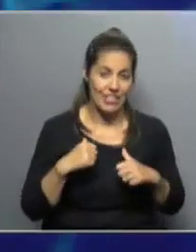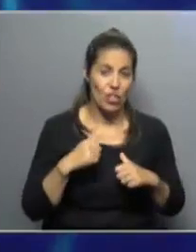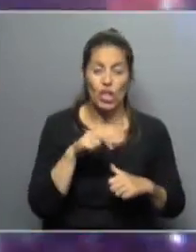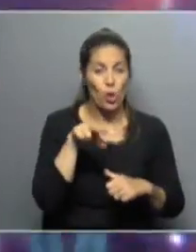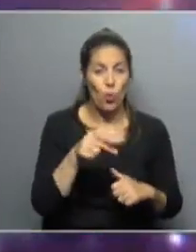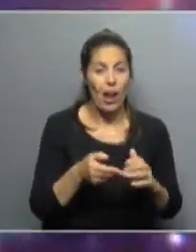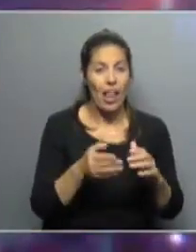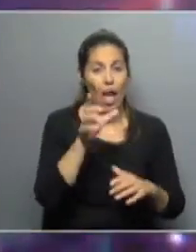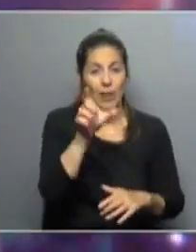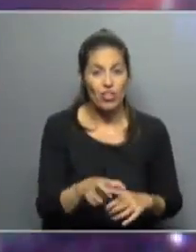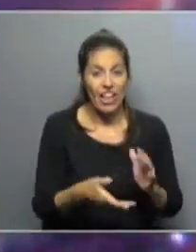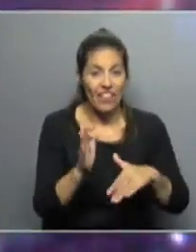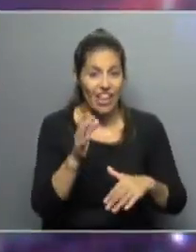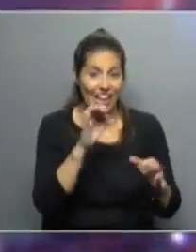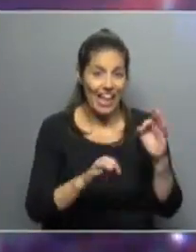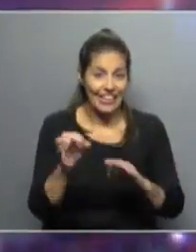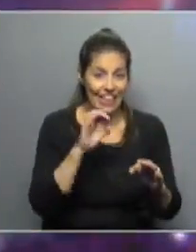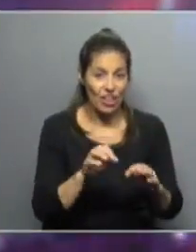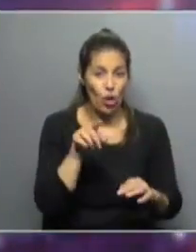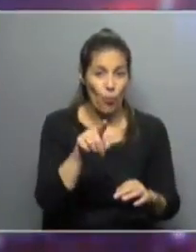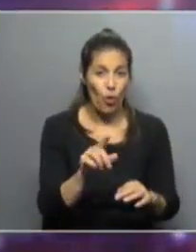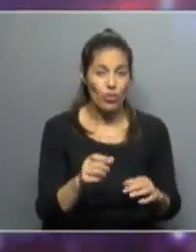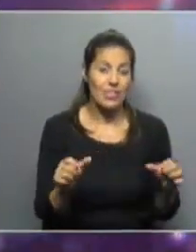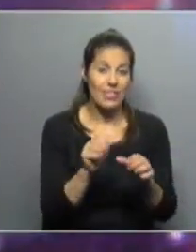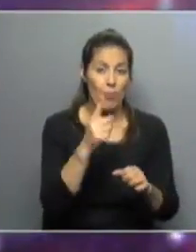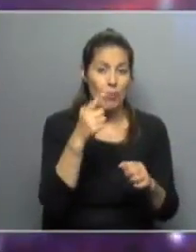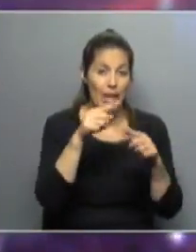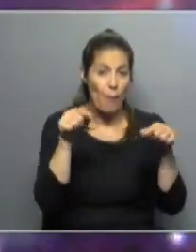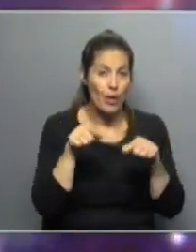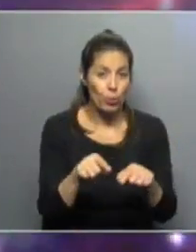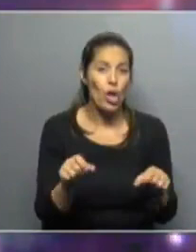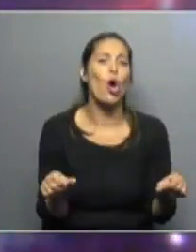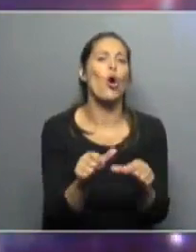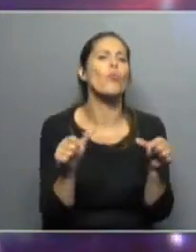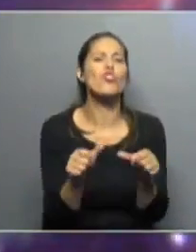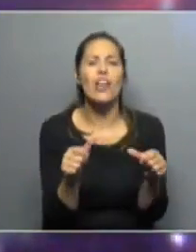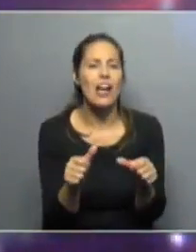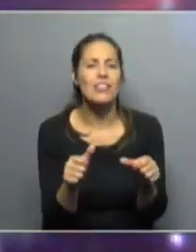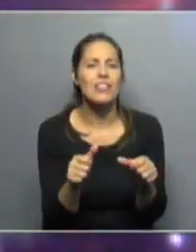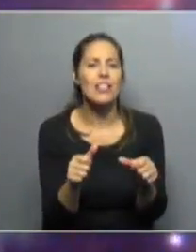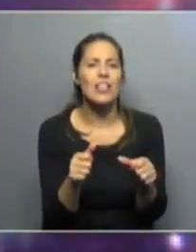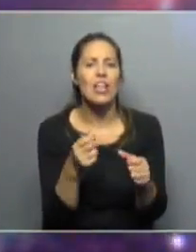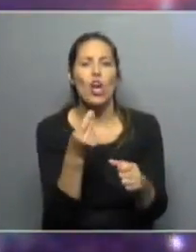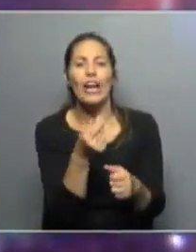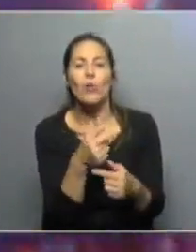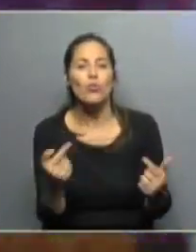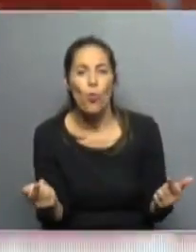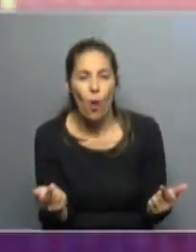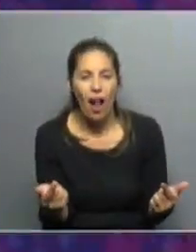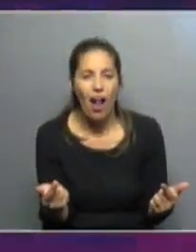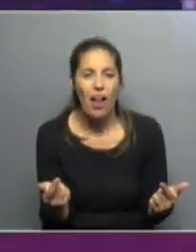teatro. Bueno, sí. Vos mismo acabás de tirar las primeras preguntas. Sí. ¿Cómo se hace? ¿Con qué recursos y